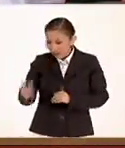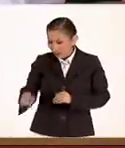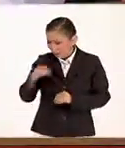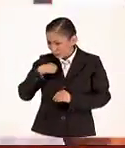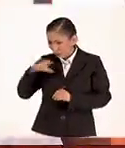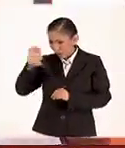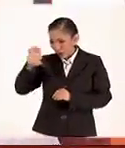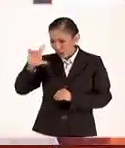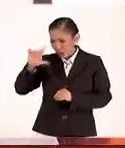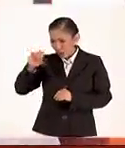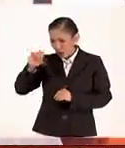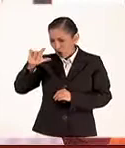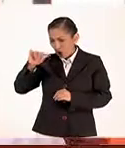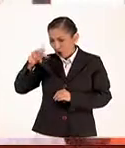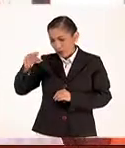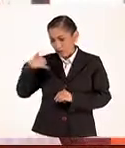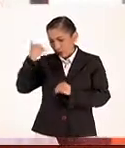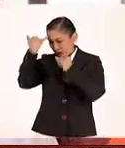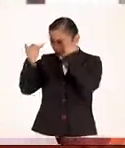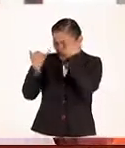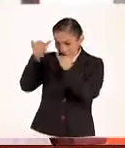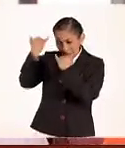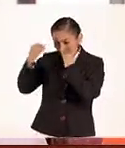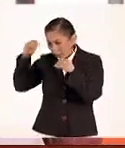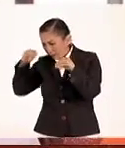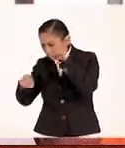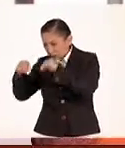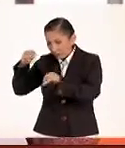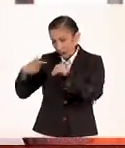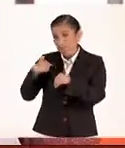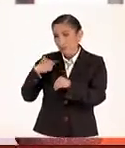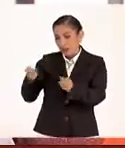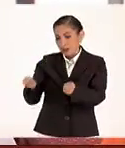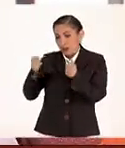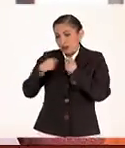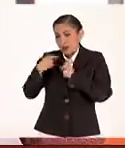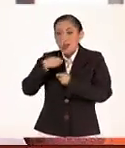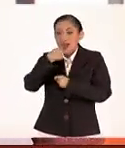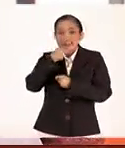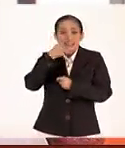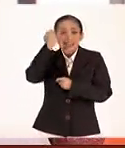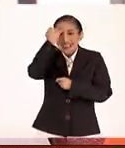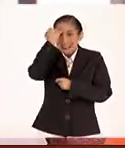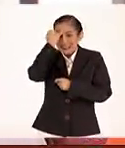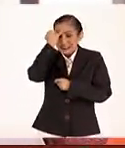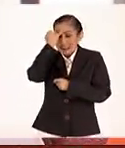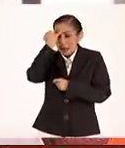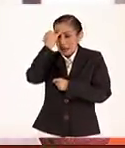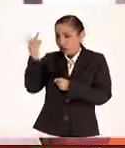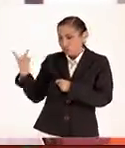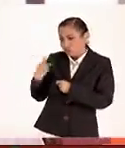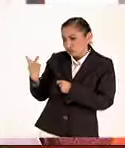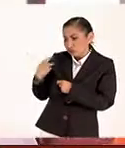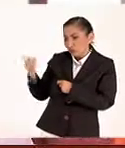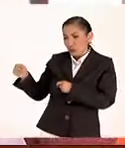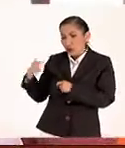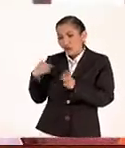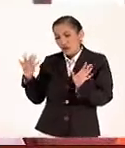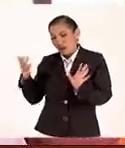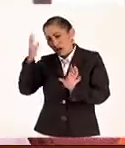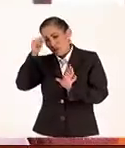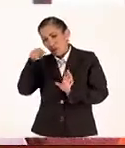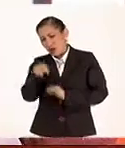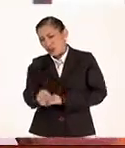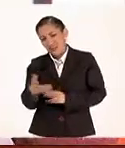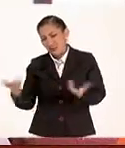todo lo ecológico porque ya tuve muchas ideas y me tocó con una niña de india entonces ella como que no estaba muy de acuerdo